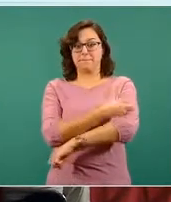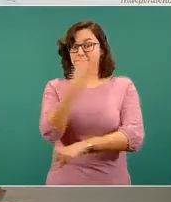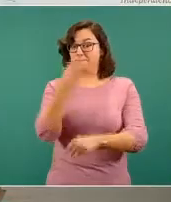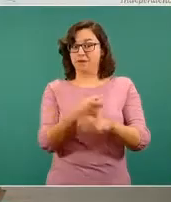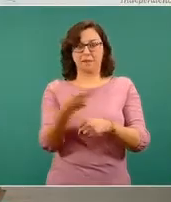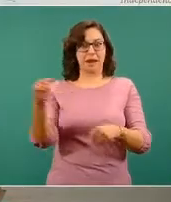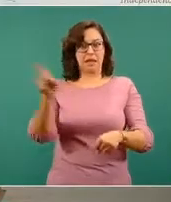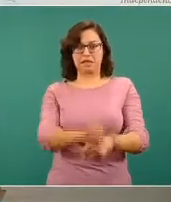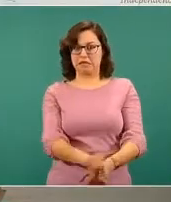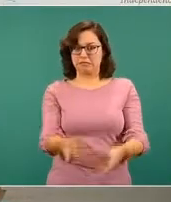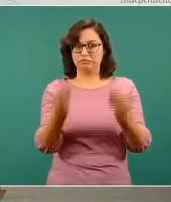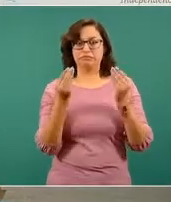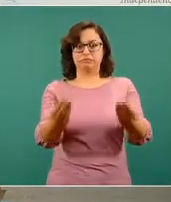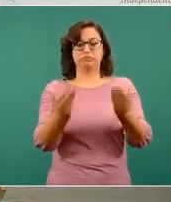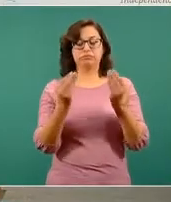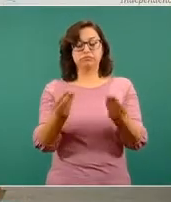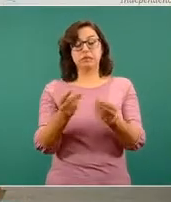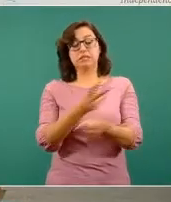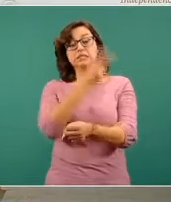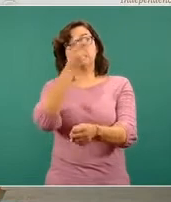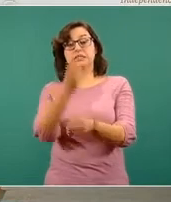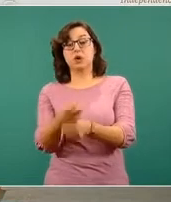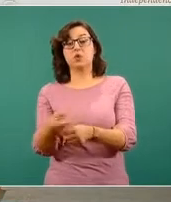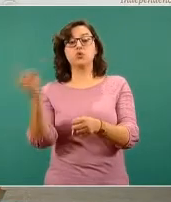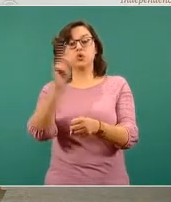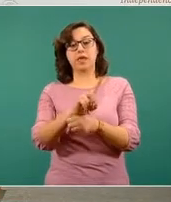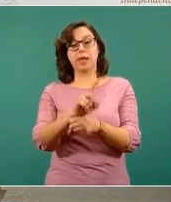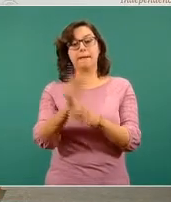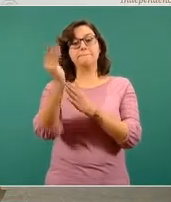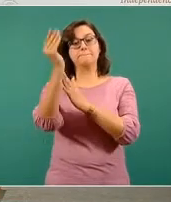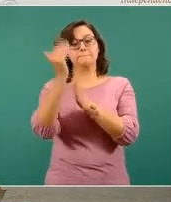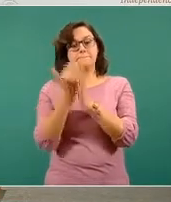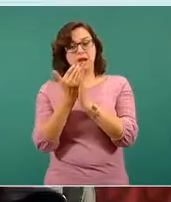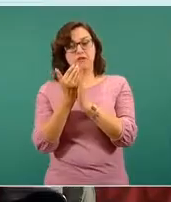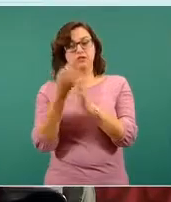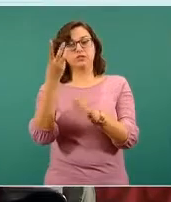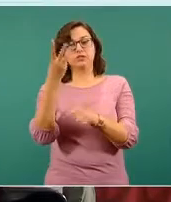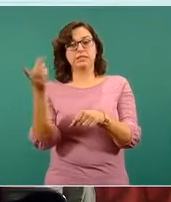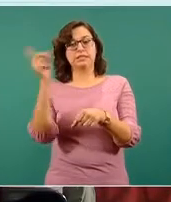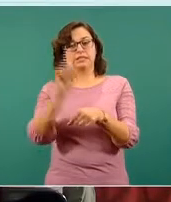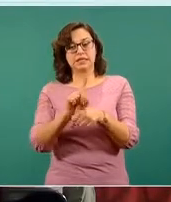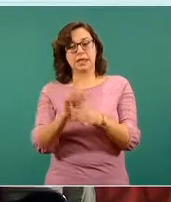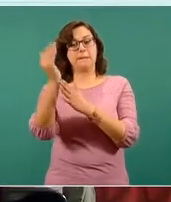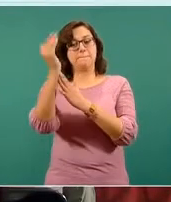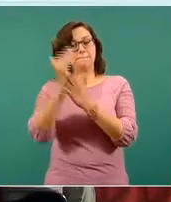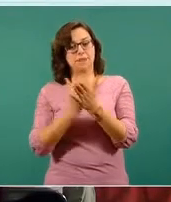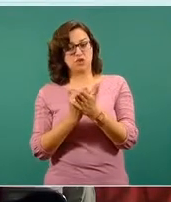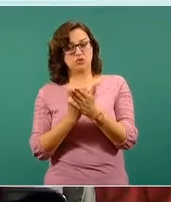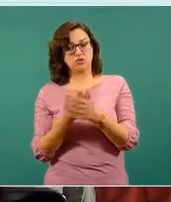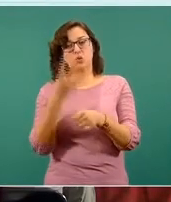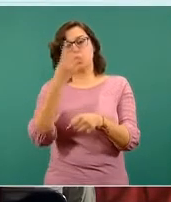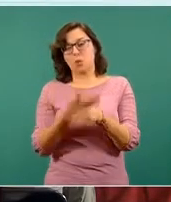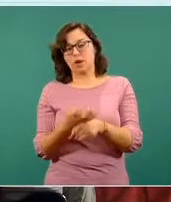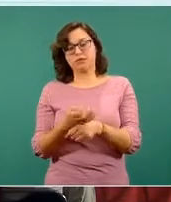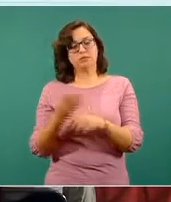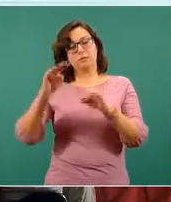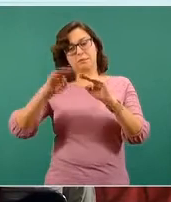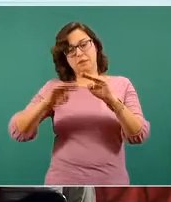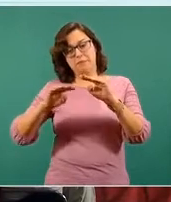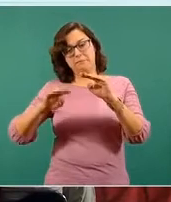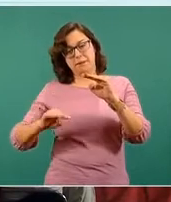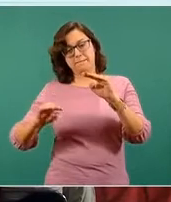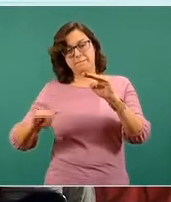hay menor cantidad de personas pendientes de vacunarse y en el tercero menor cantidad, etcétera, etcétera,